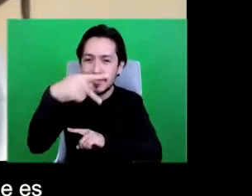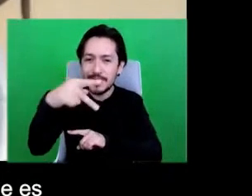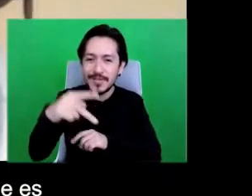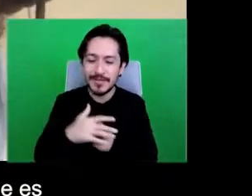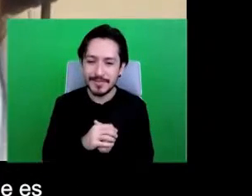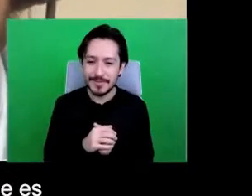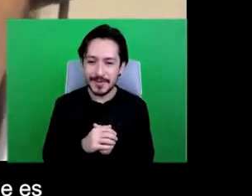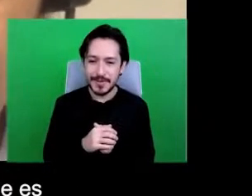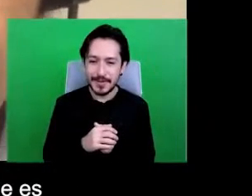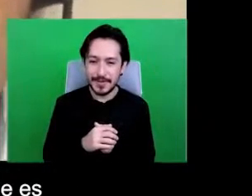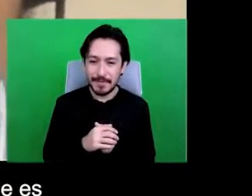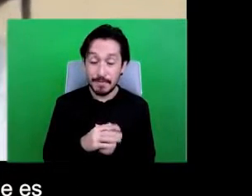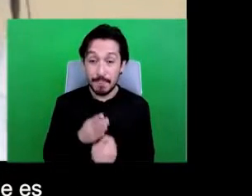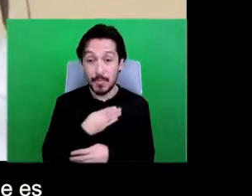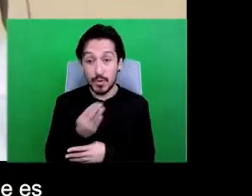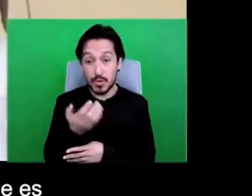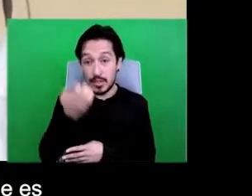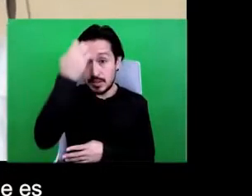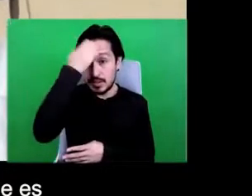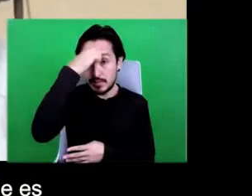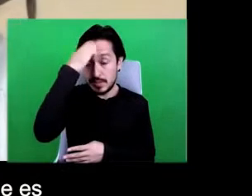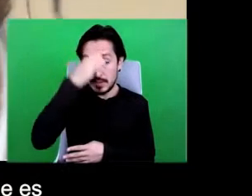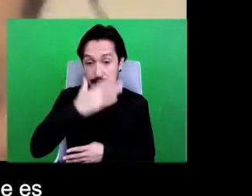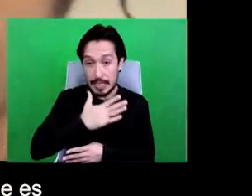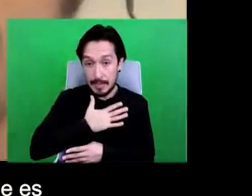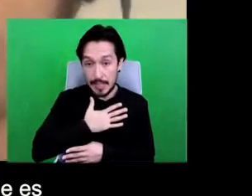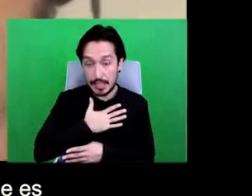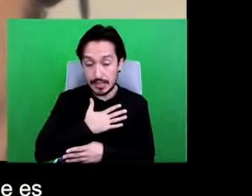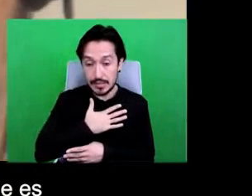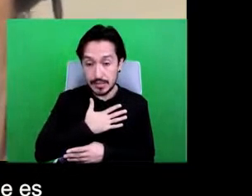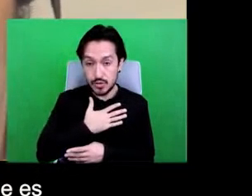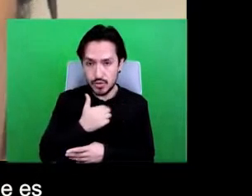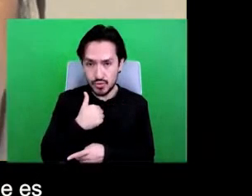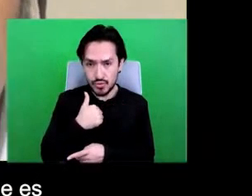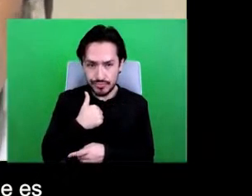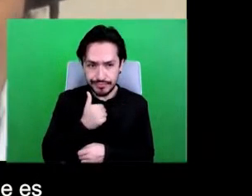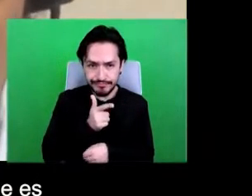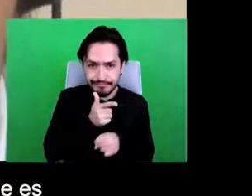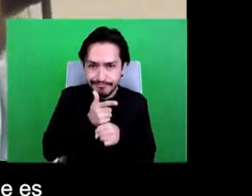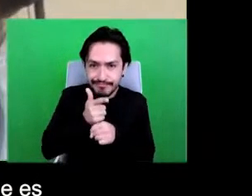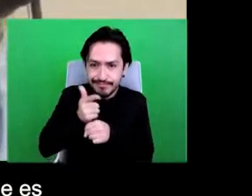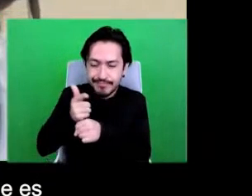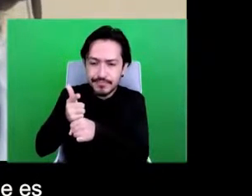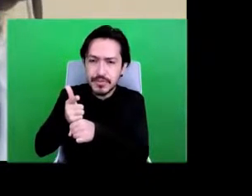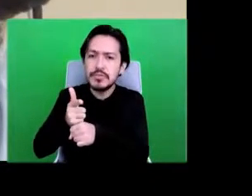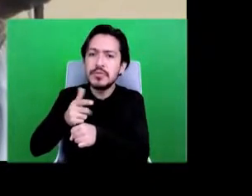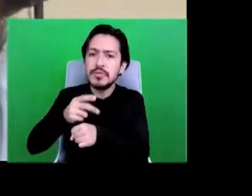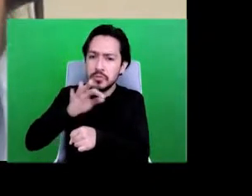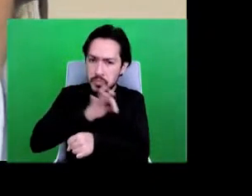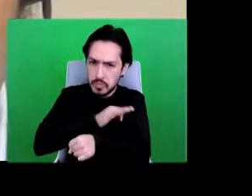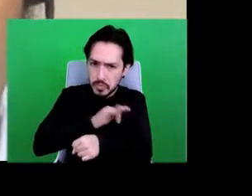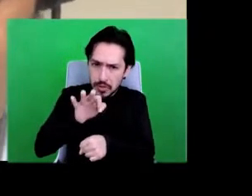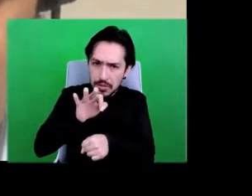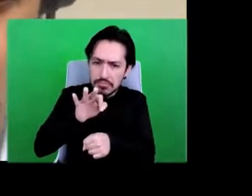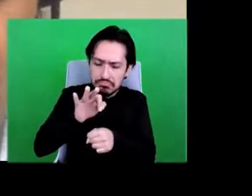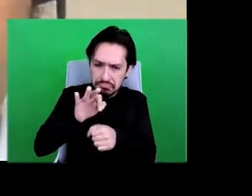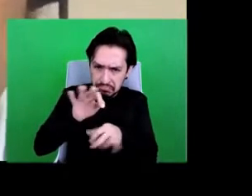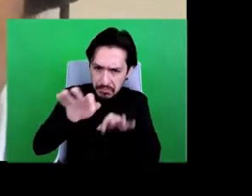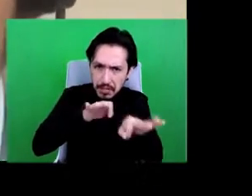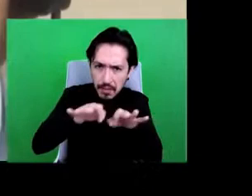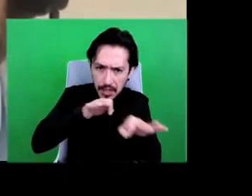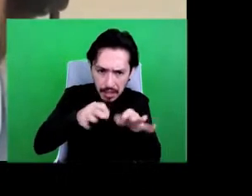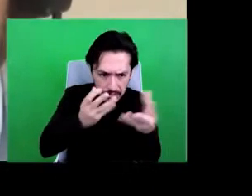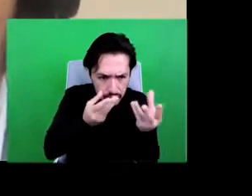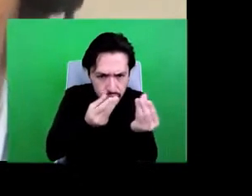En experiencia personal descubrí que es posible colaborar con las personas que